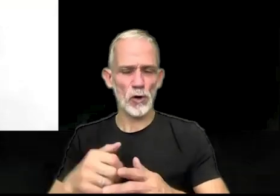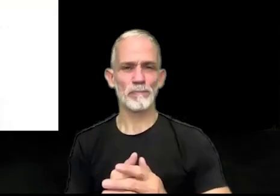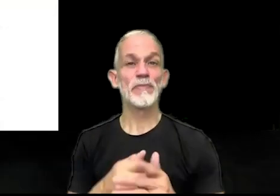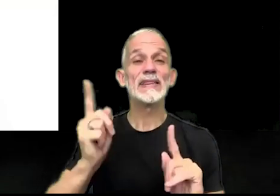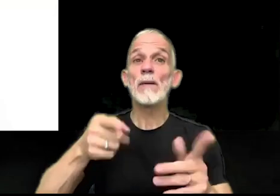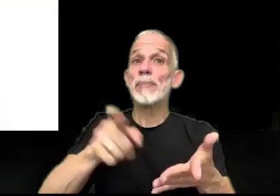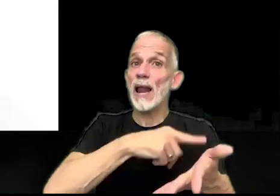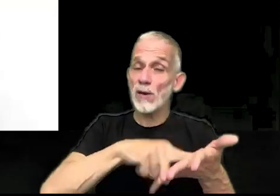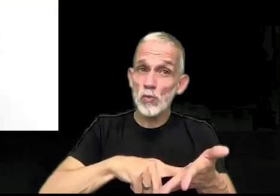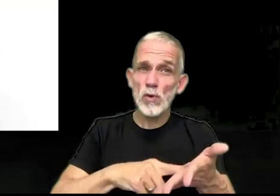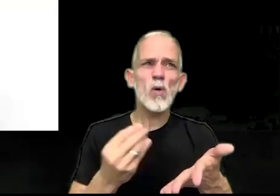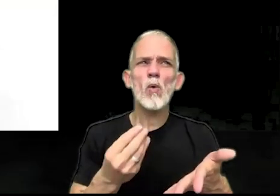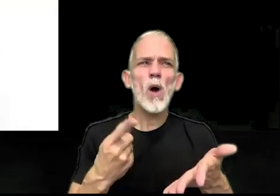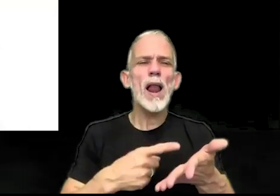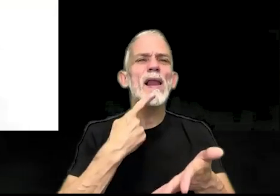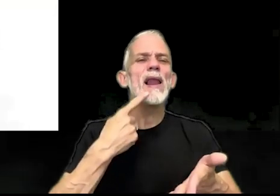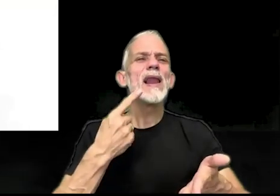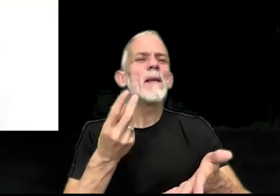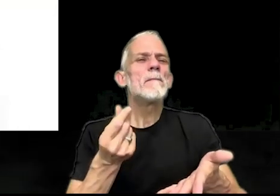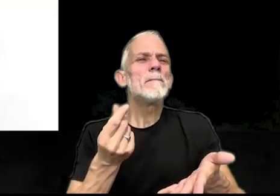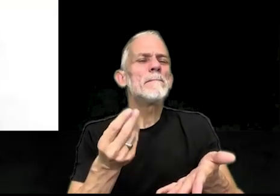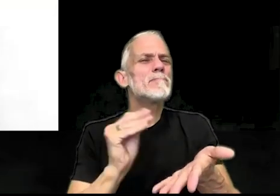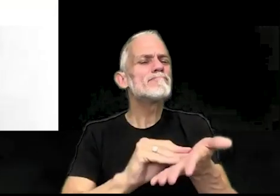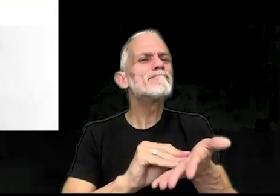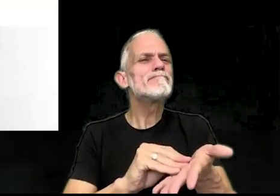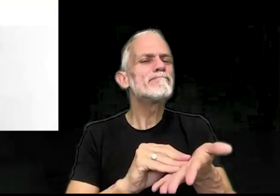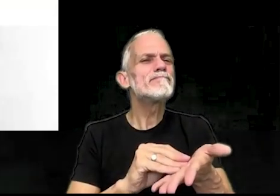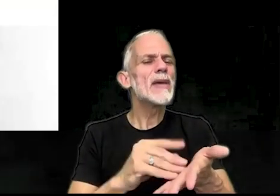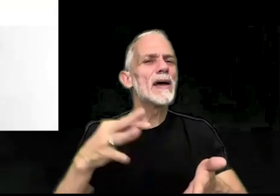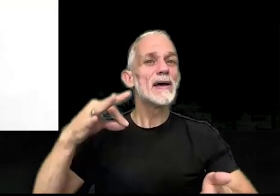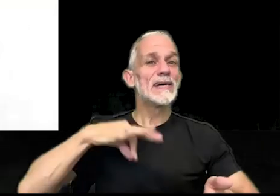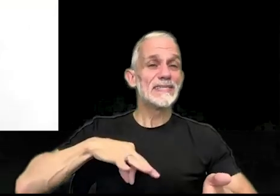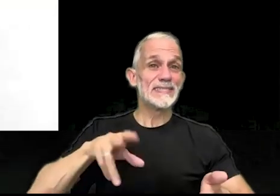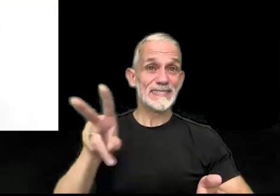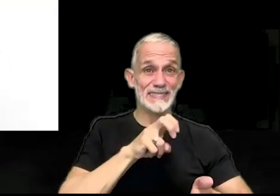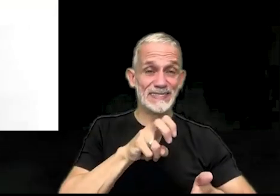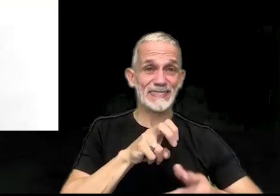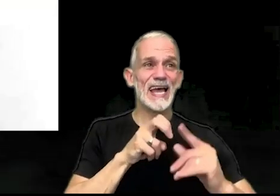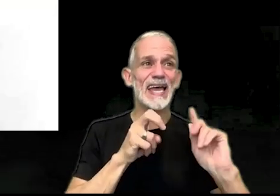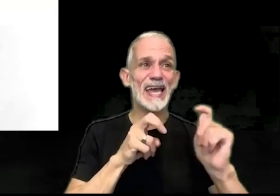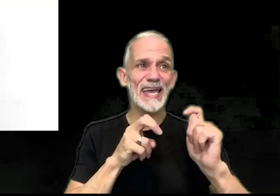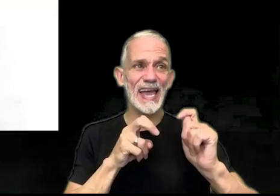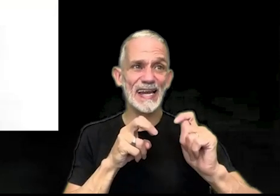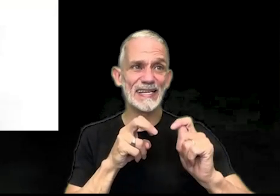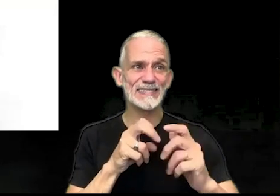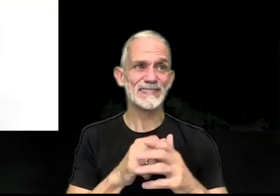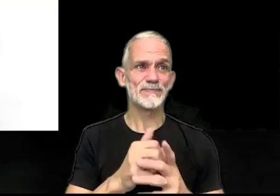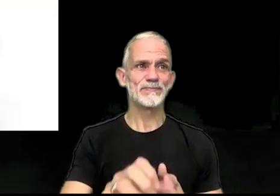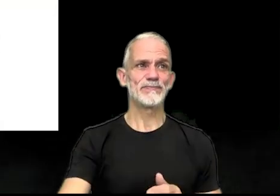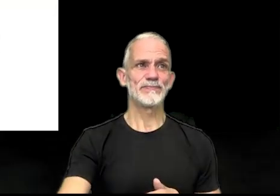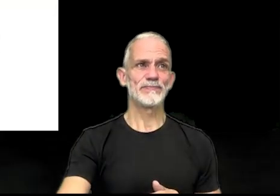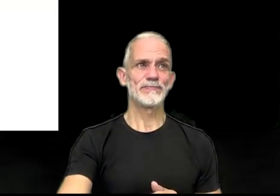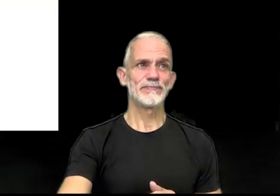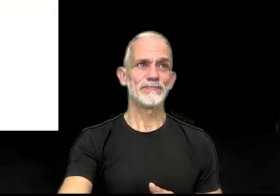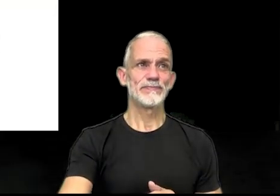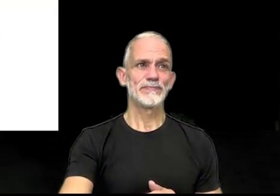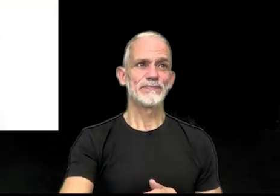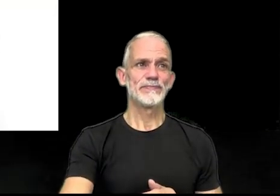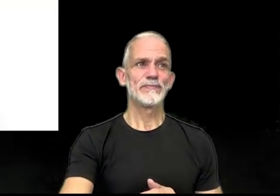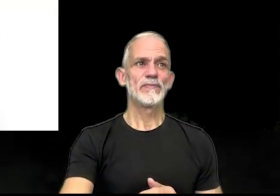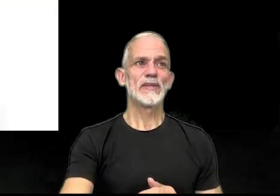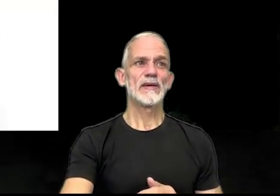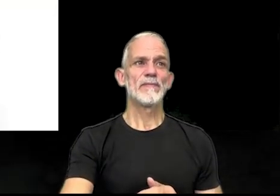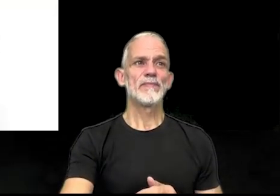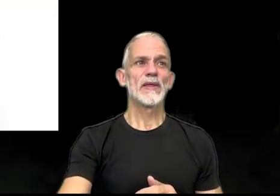se derogó el importe que perciban tanto, en este caso, personas que